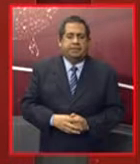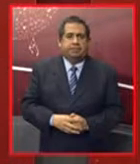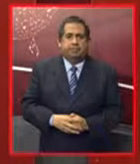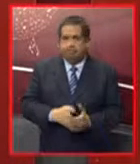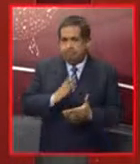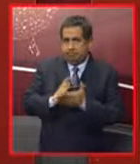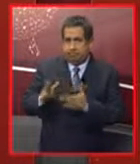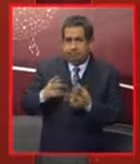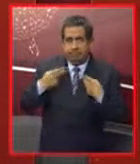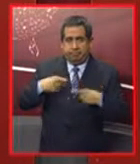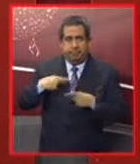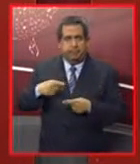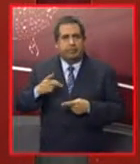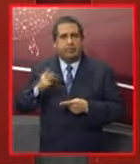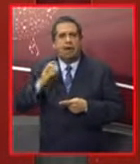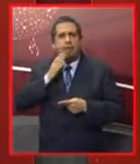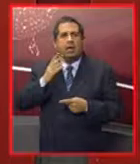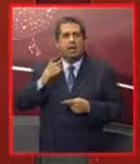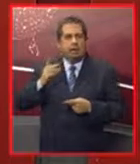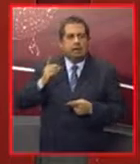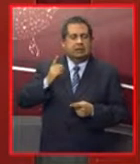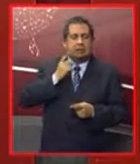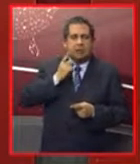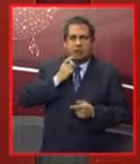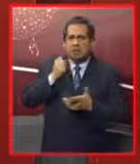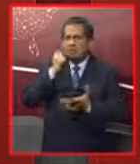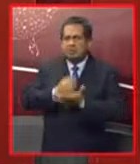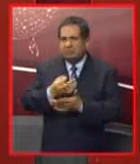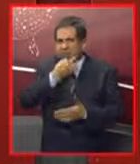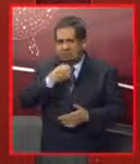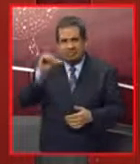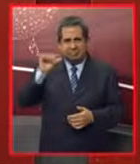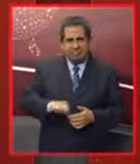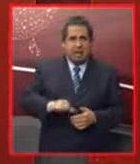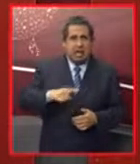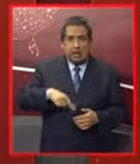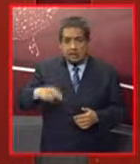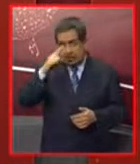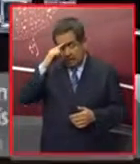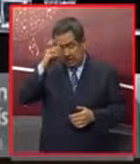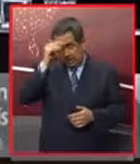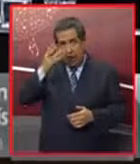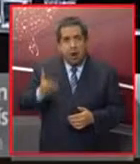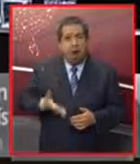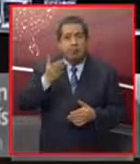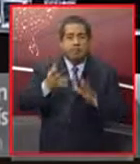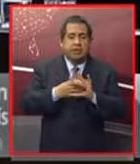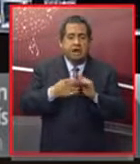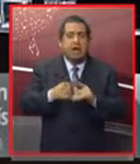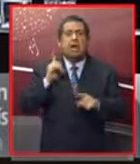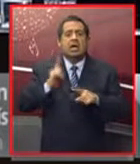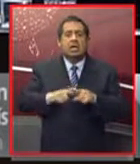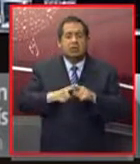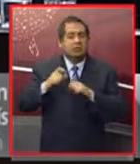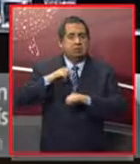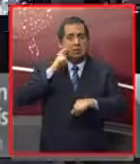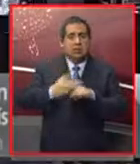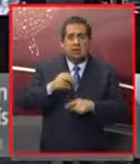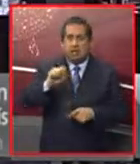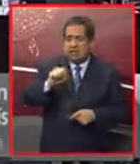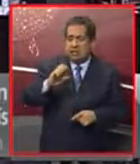Por otra parte, los legisladores de la Cámara Baja avalaron como de urgente resolución el punto de acuerdo por el que se solicita la intervención de los titulares de la